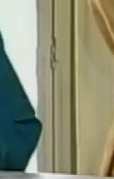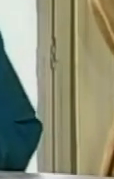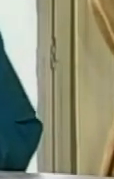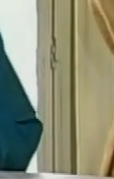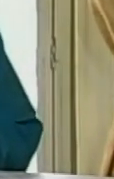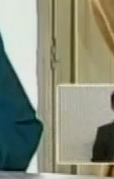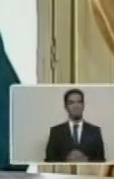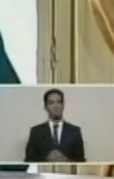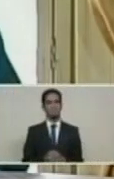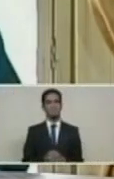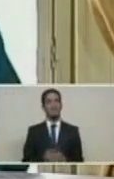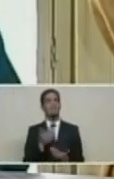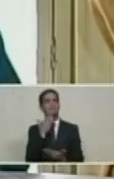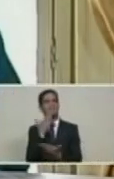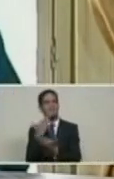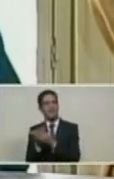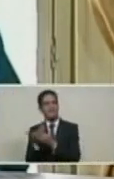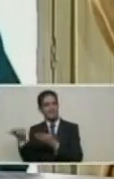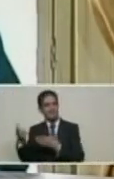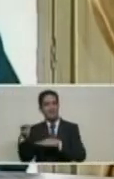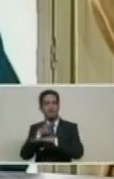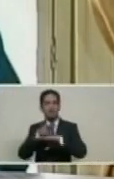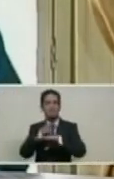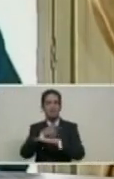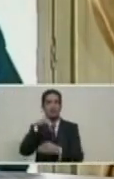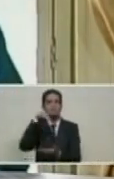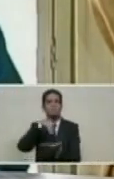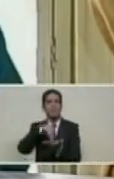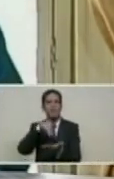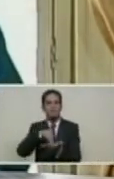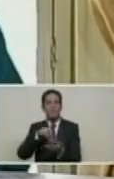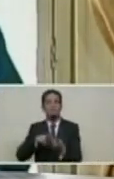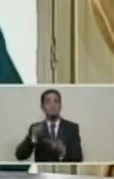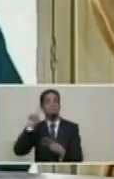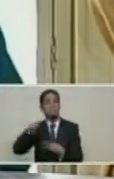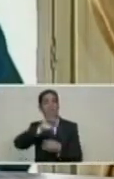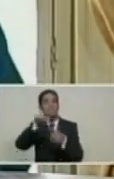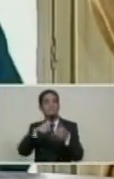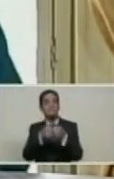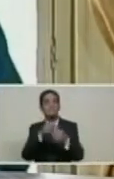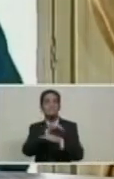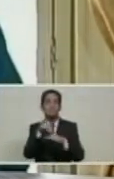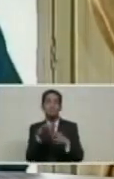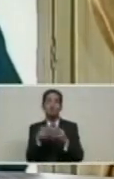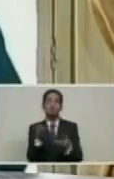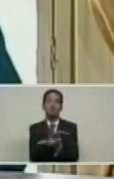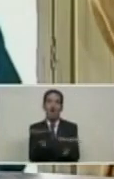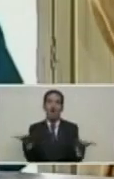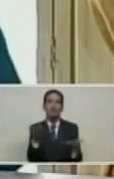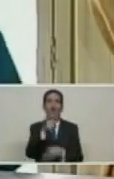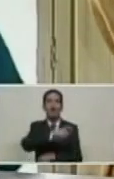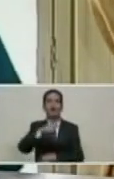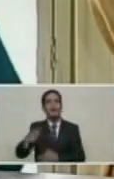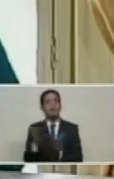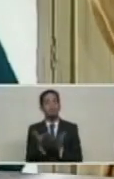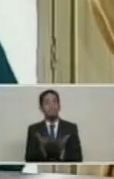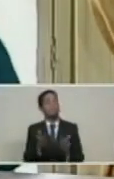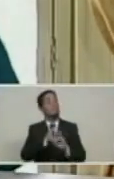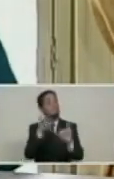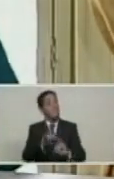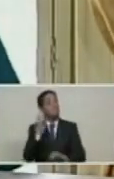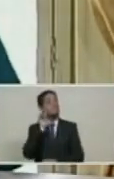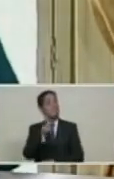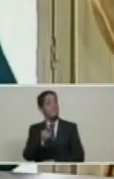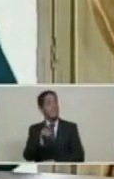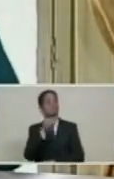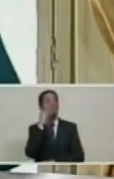estado Miranda, y el viceministro joven también, Jorge Pérez, y a todos los estudiantes, ahí estaban, qué felicidad da ver a los